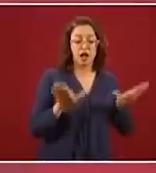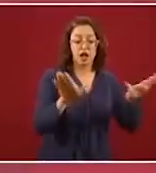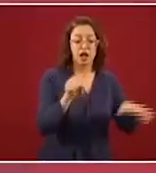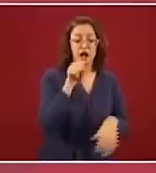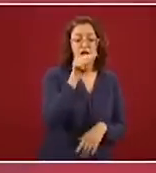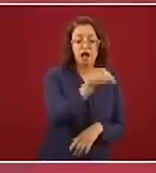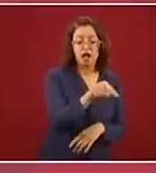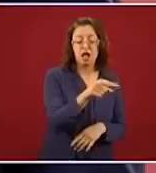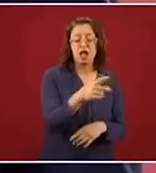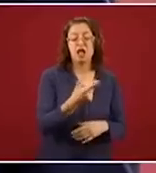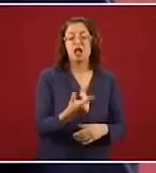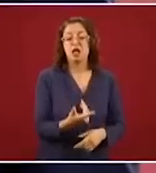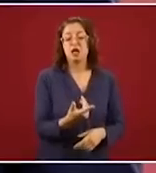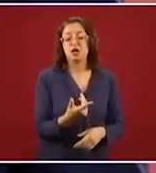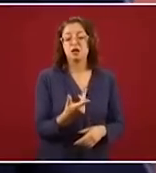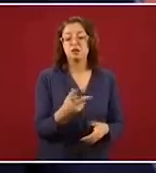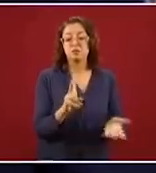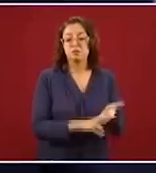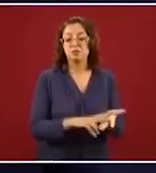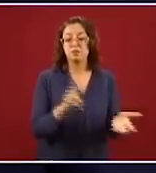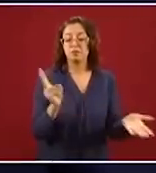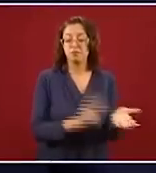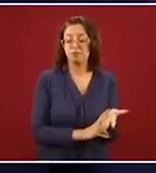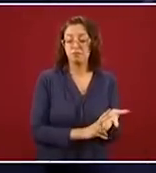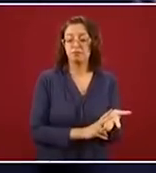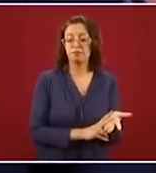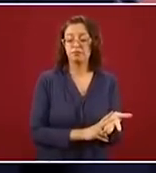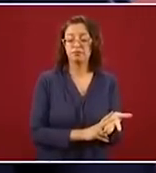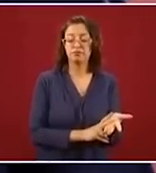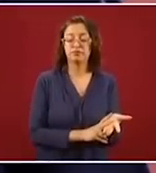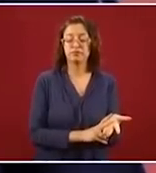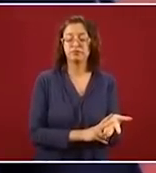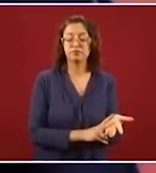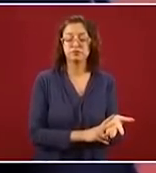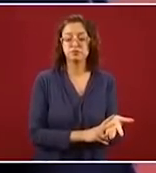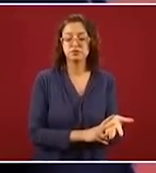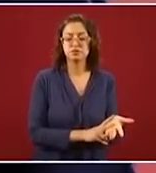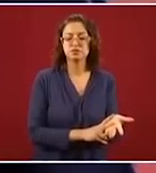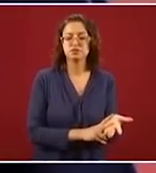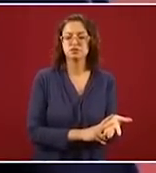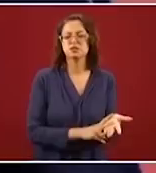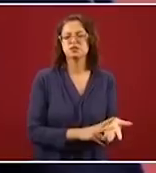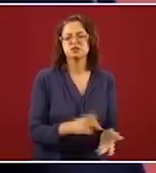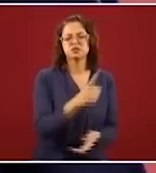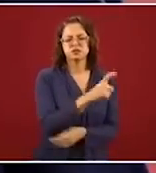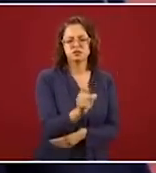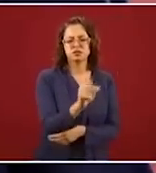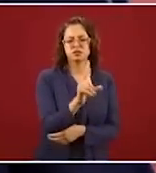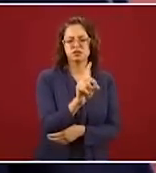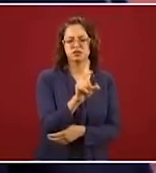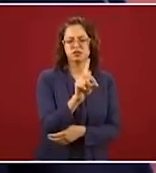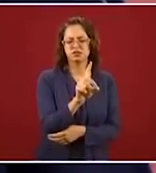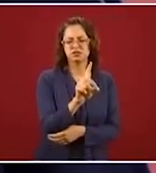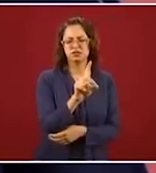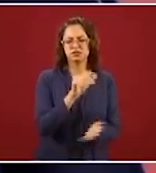cuesta 130 millones de dólares,